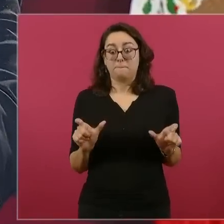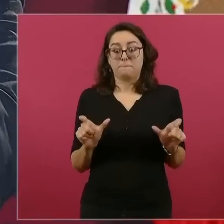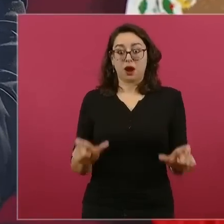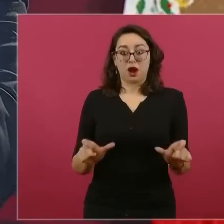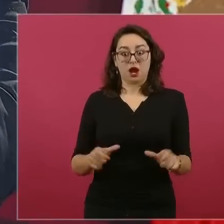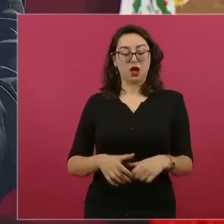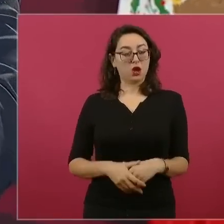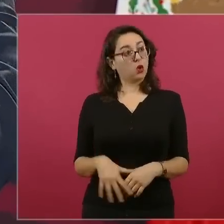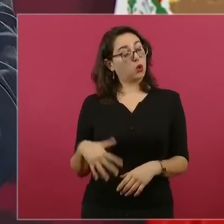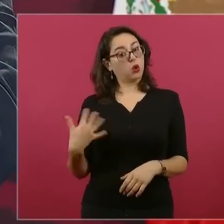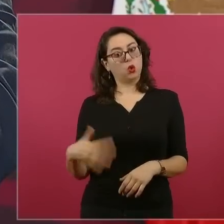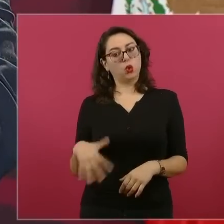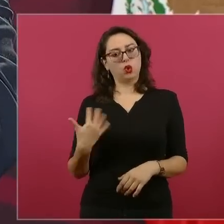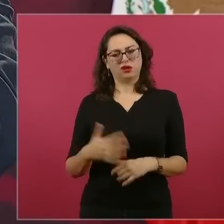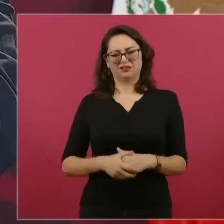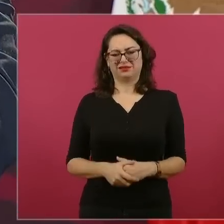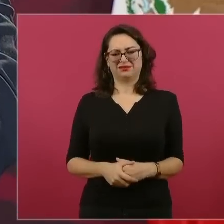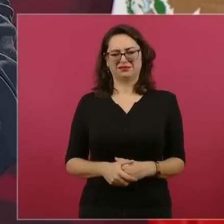Los sueldos